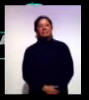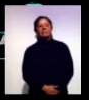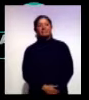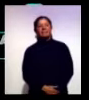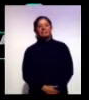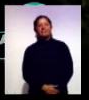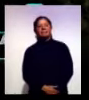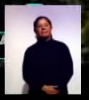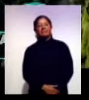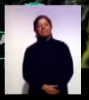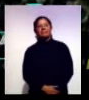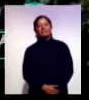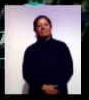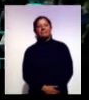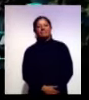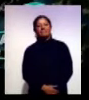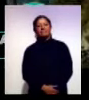bruja.